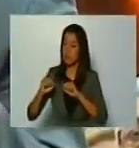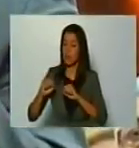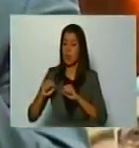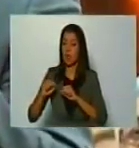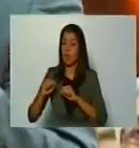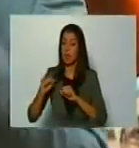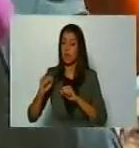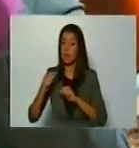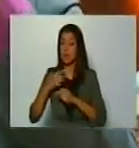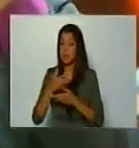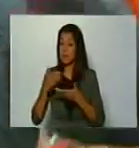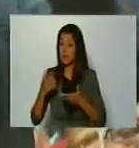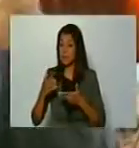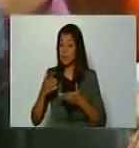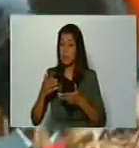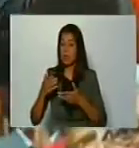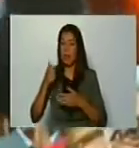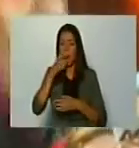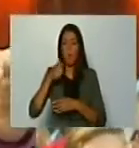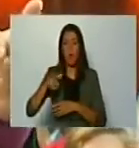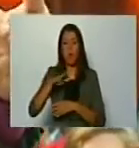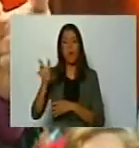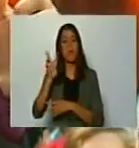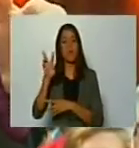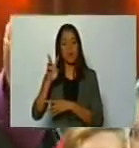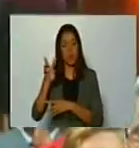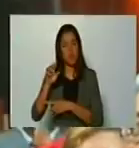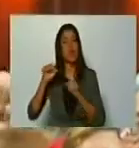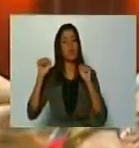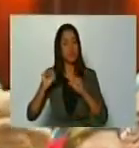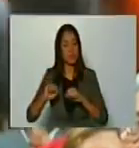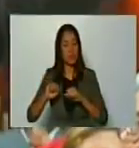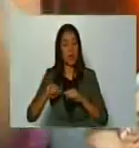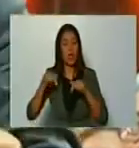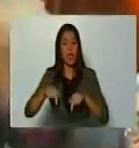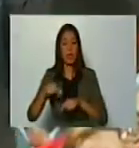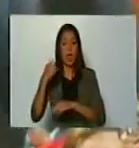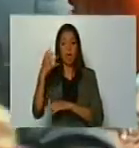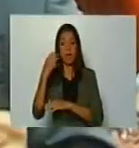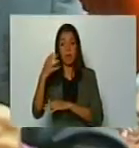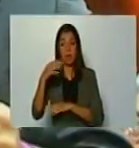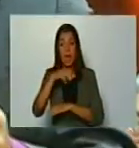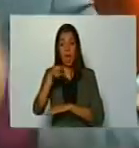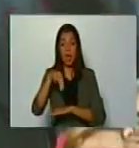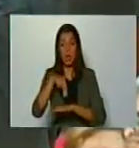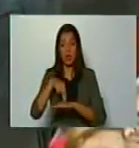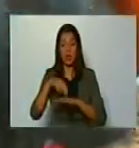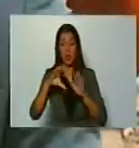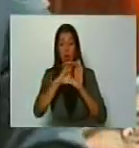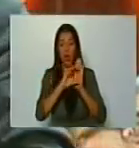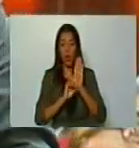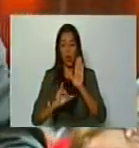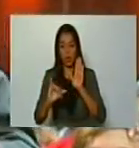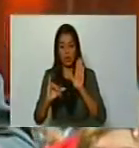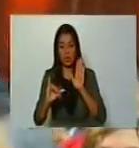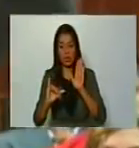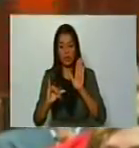claro, lo puede tener el pueblo venezolano, que esta Asamblea Nacional